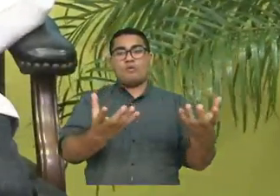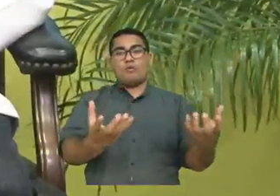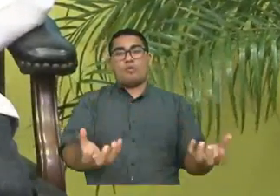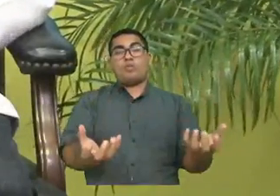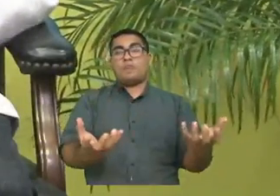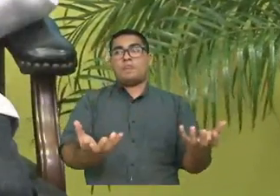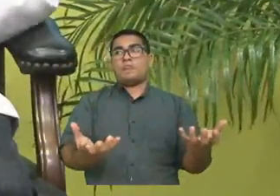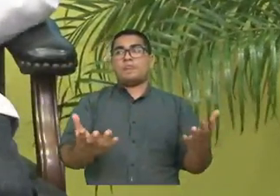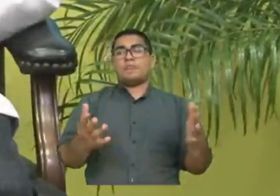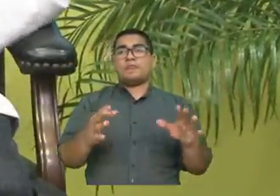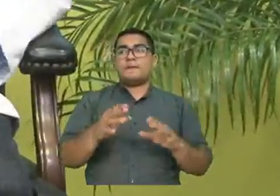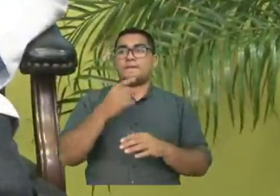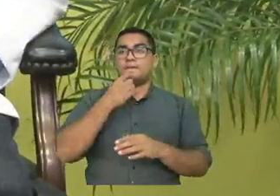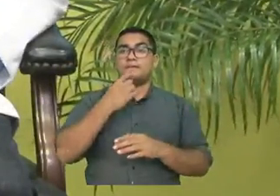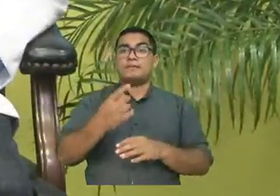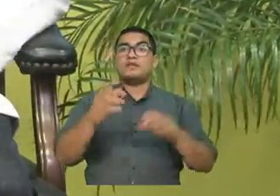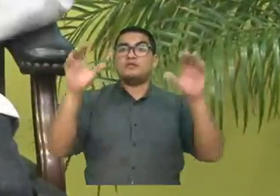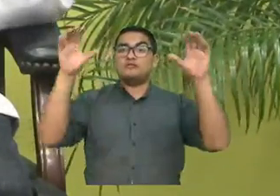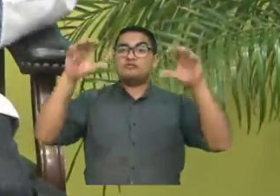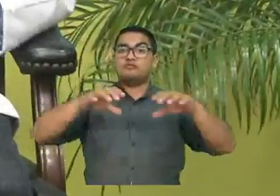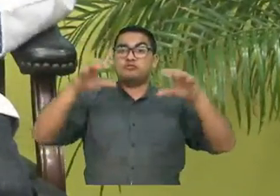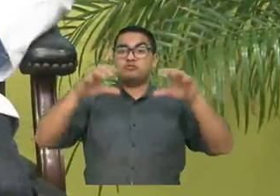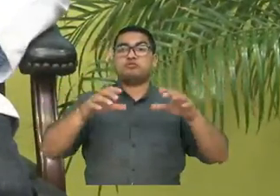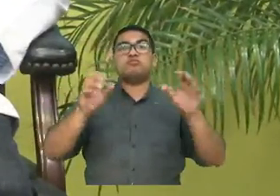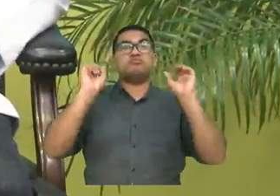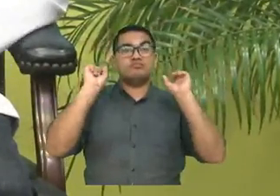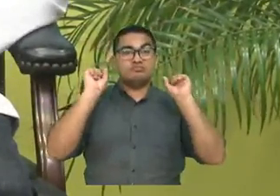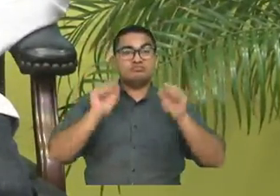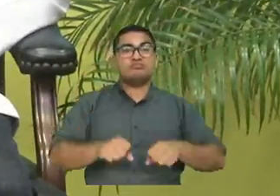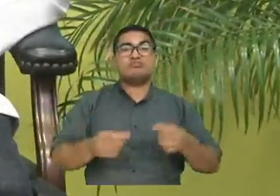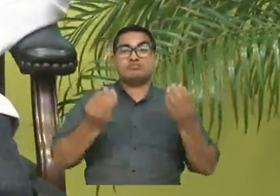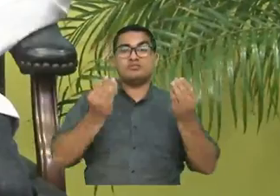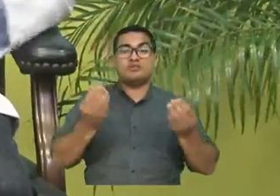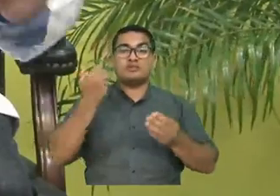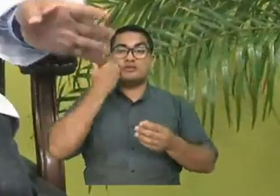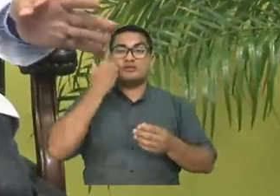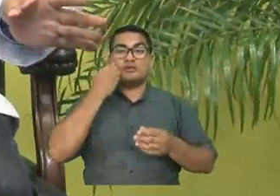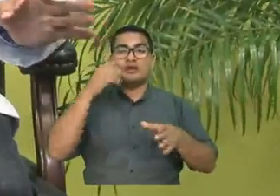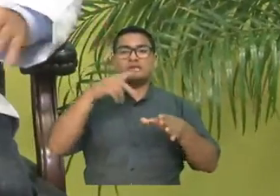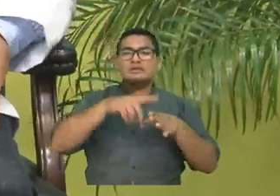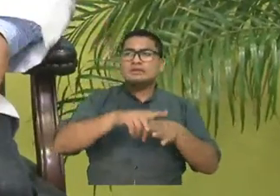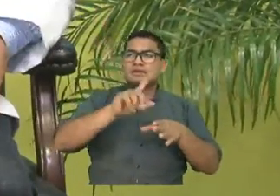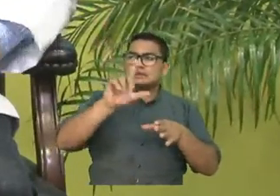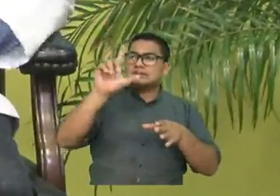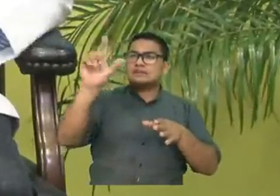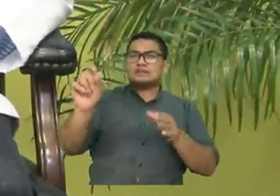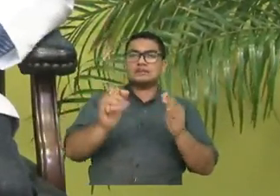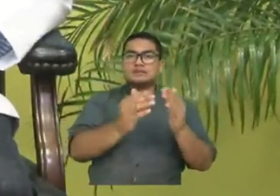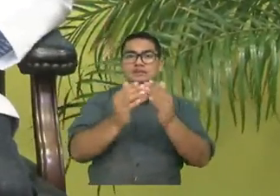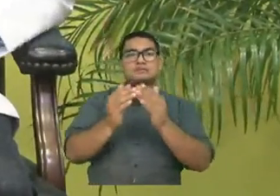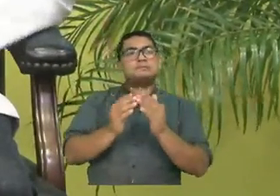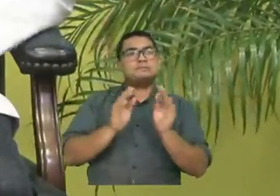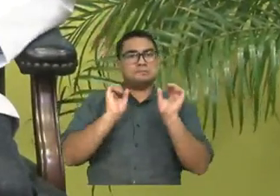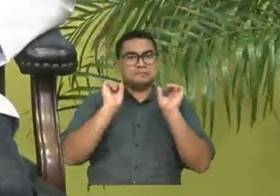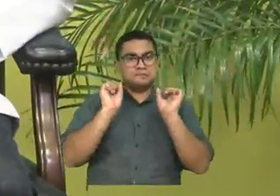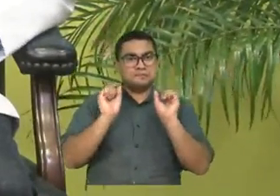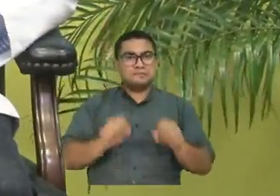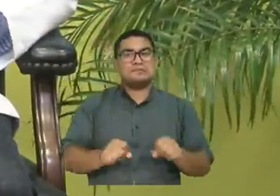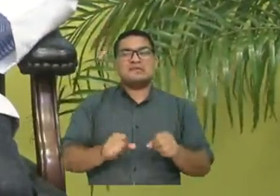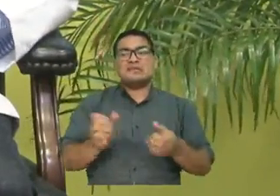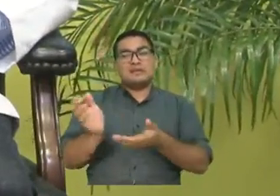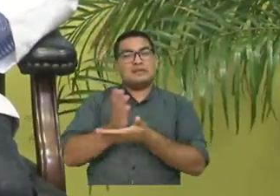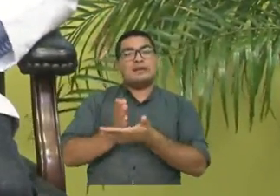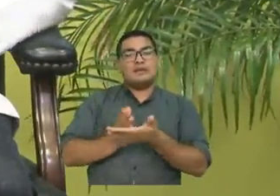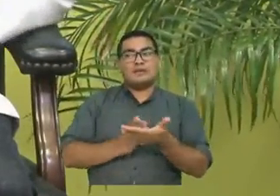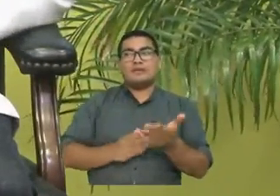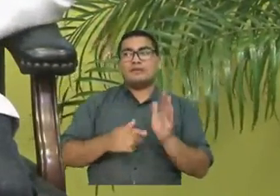hay mayor riesgo en la estación lluviosa. Mayor riesgo. Hay más posibilidad, sobre todo en el campo, en la ciudad también. Sí. Pero se han dado casos en zonas que